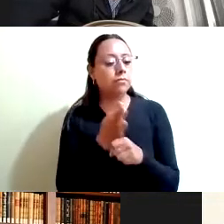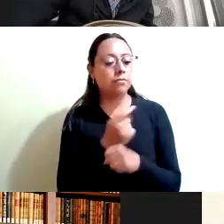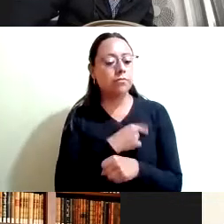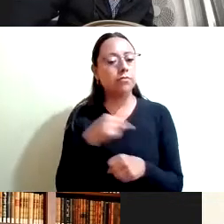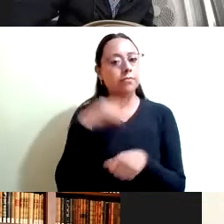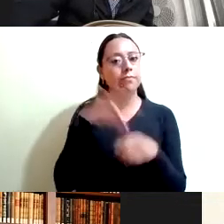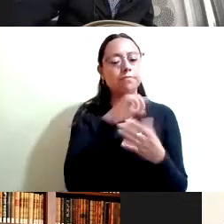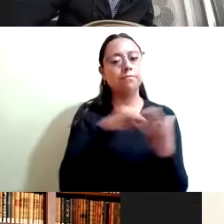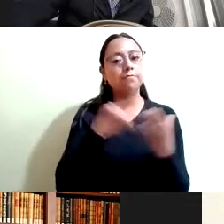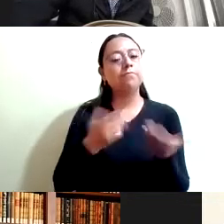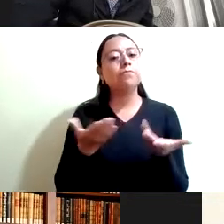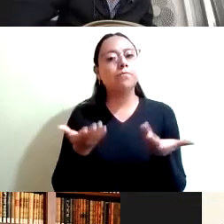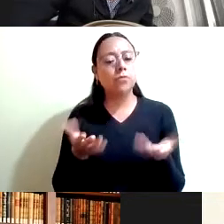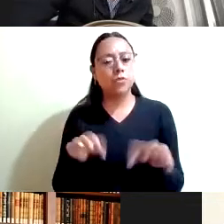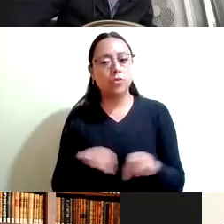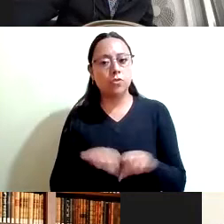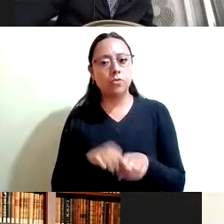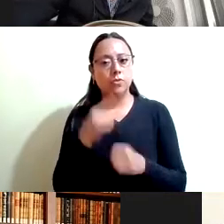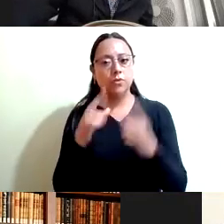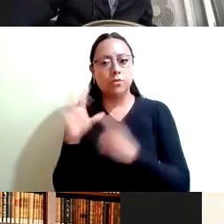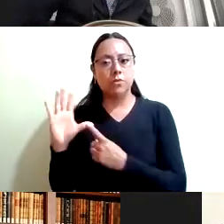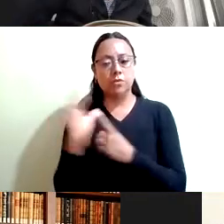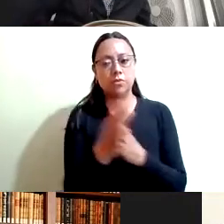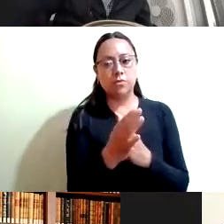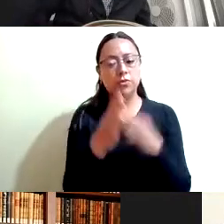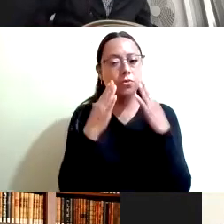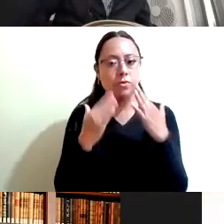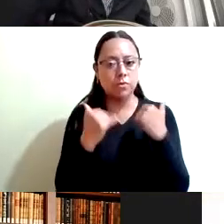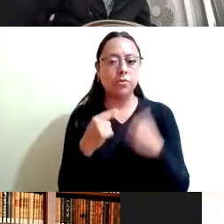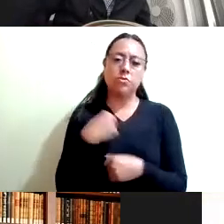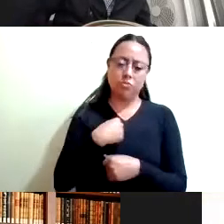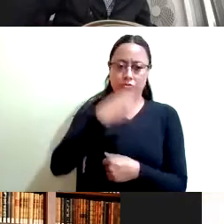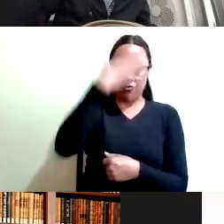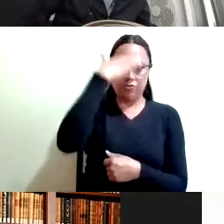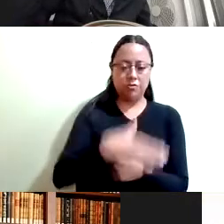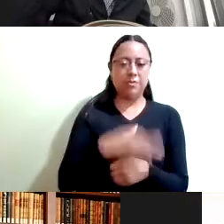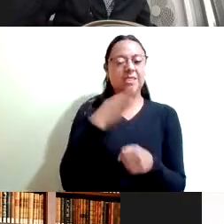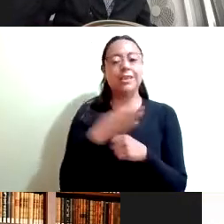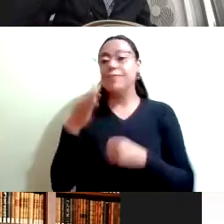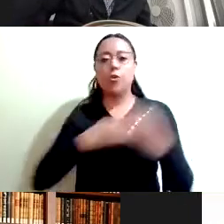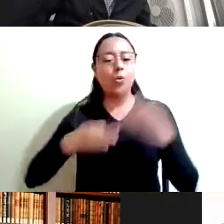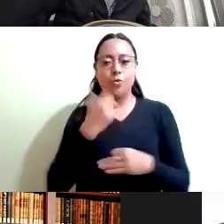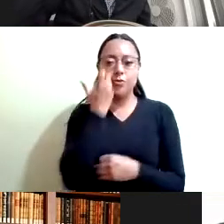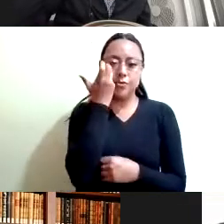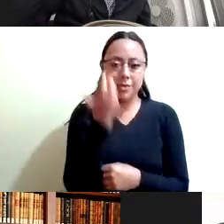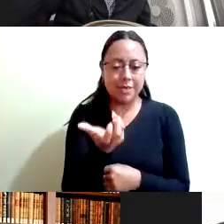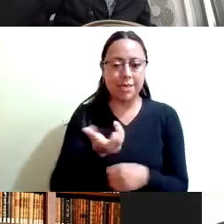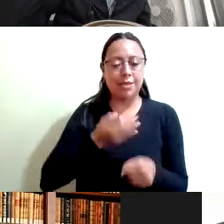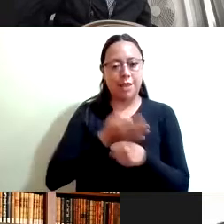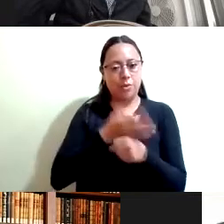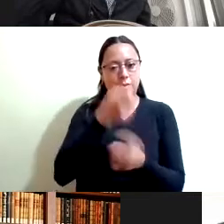de comisiones inexistentes. Yo sé que la voluntad de todos está en aprobarla, pero